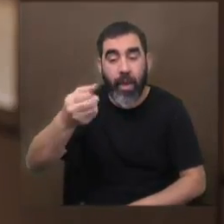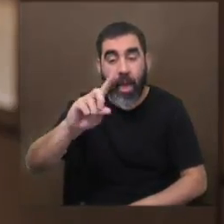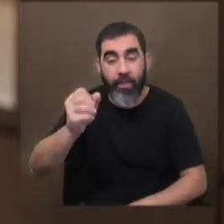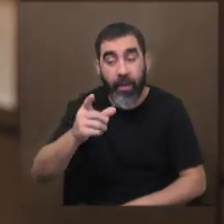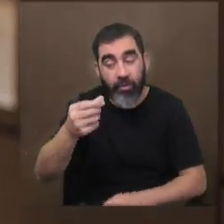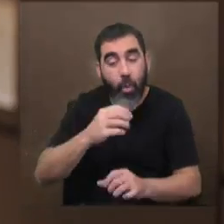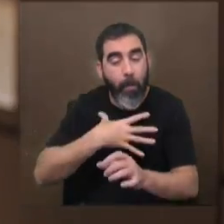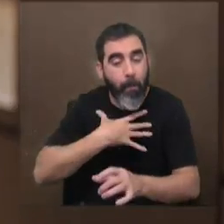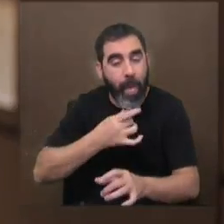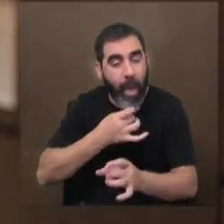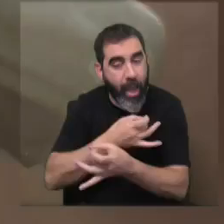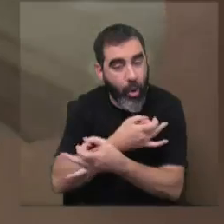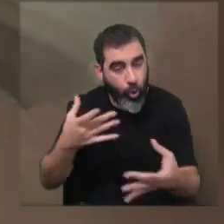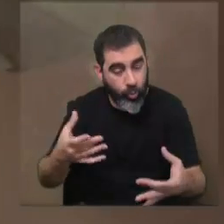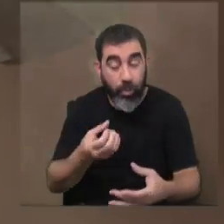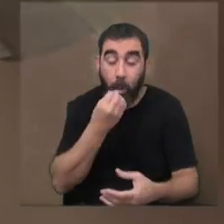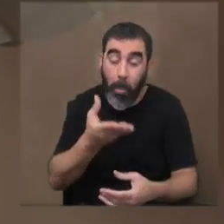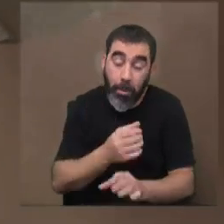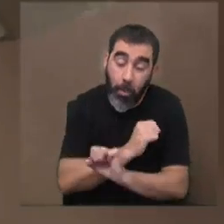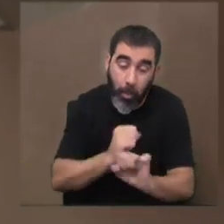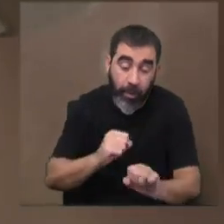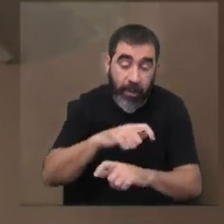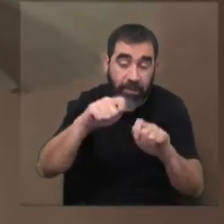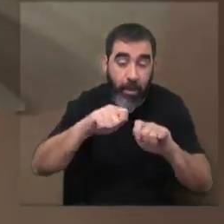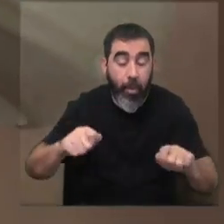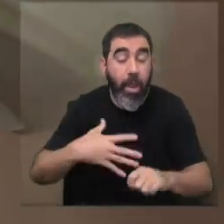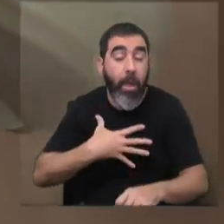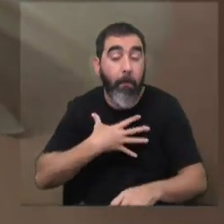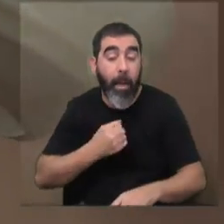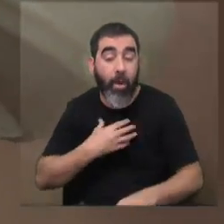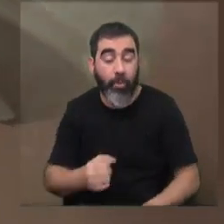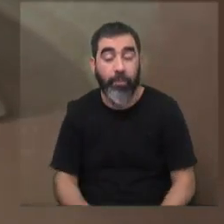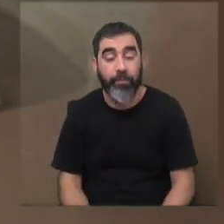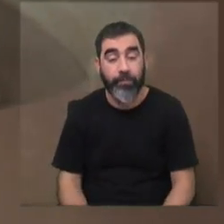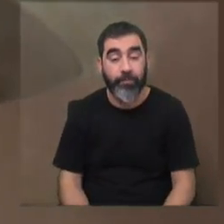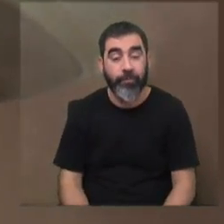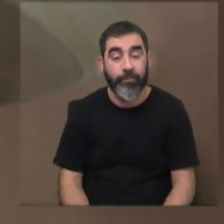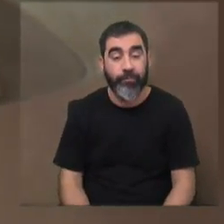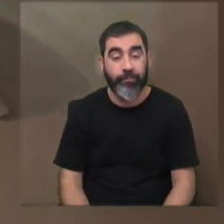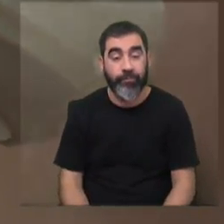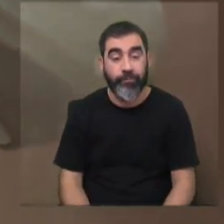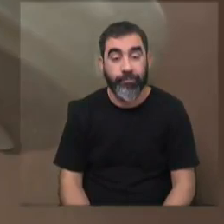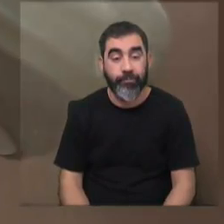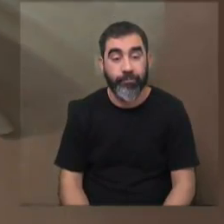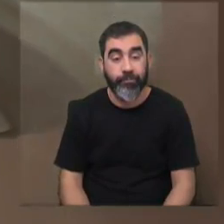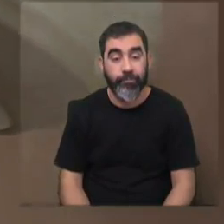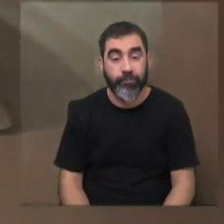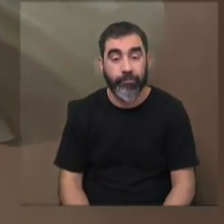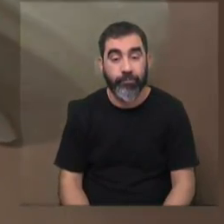ser muy bueno, especialmente en calzado blanco, ¿verdad?